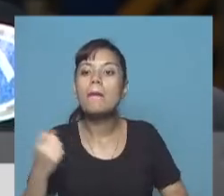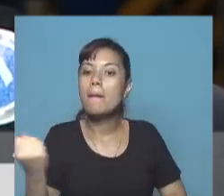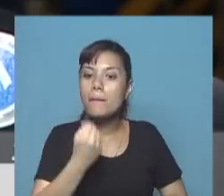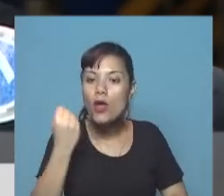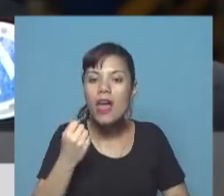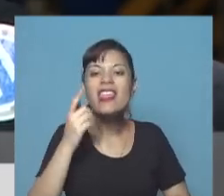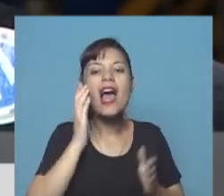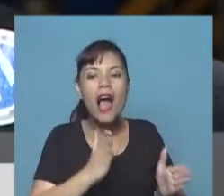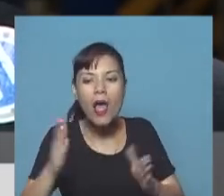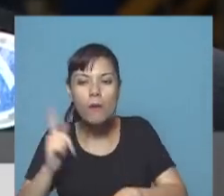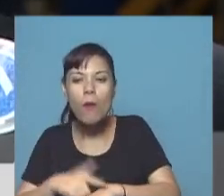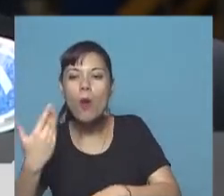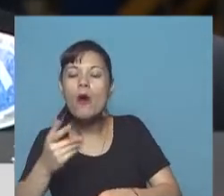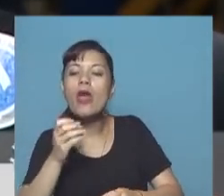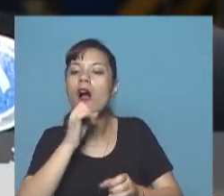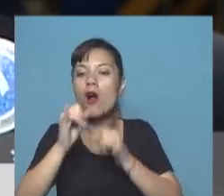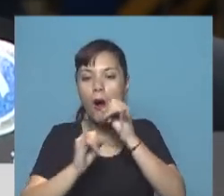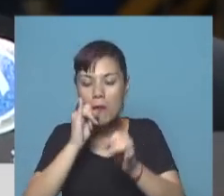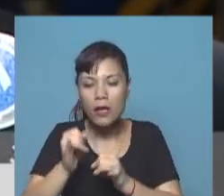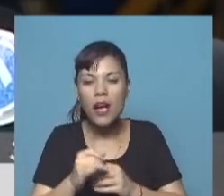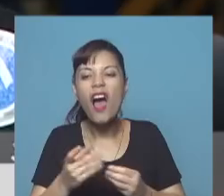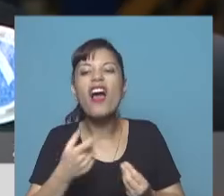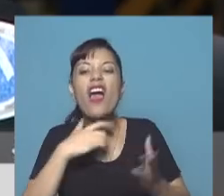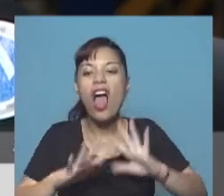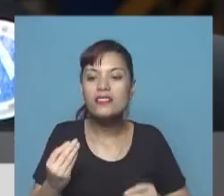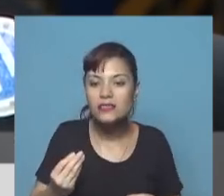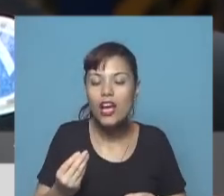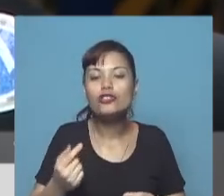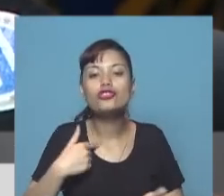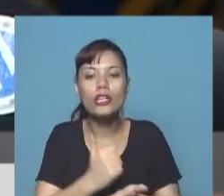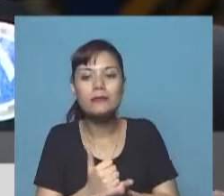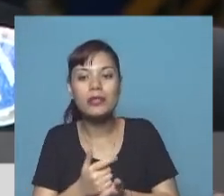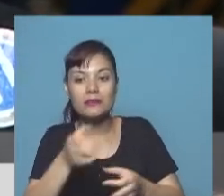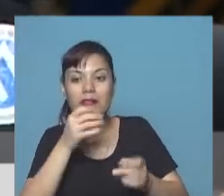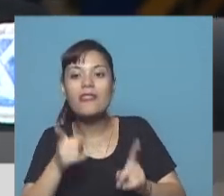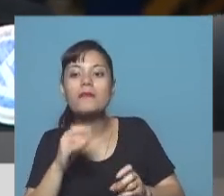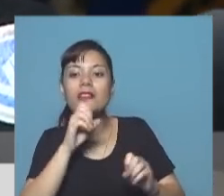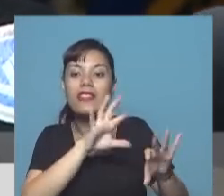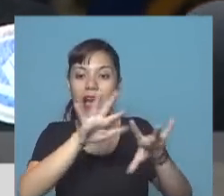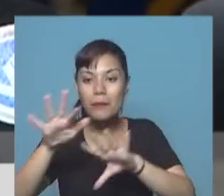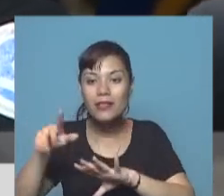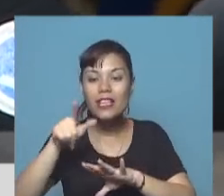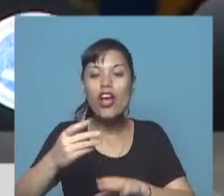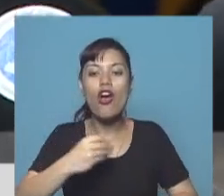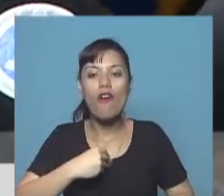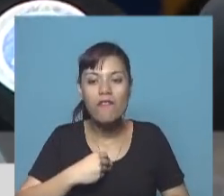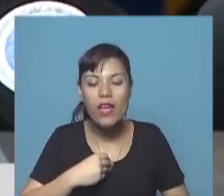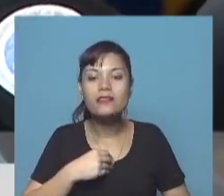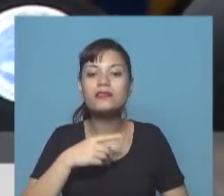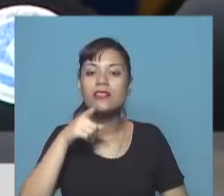importante. Cada momento que uno pueda comunicar qué es lo que quiere hacer, y yo espero en el debate también transmitir esta confianza y